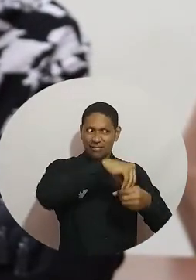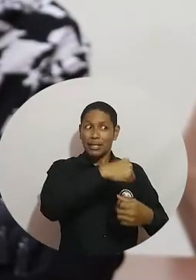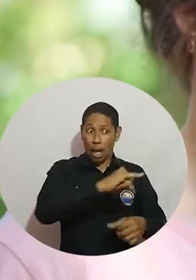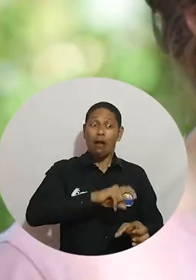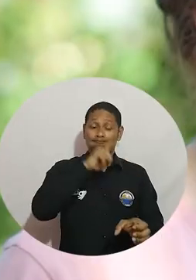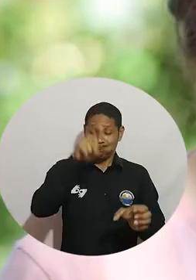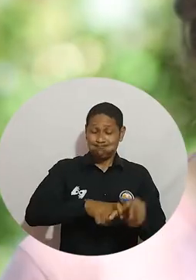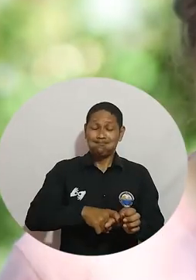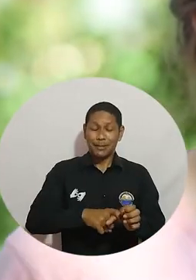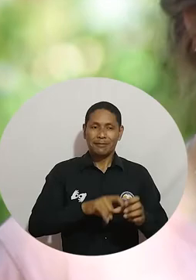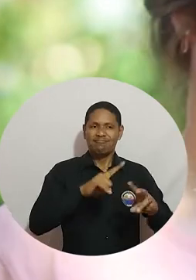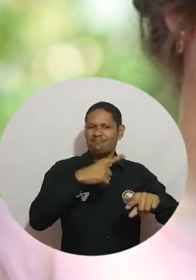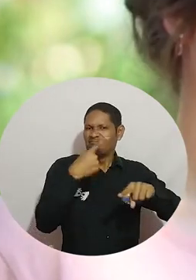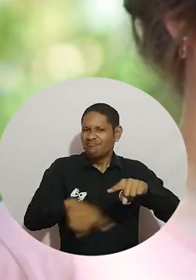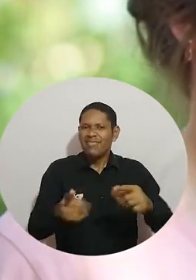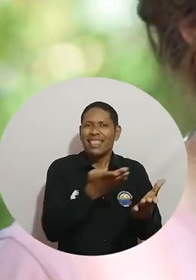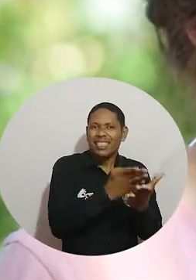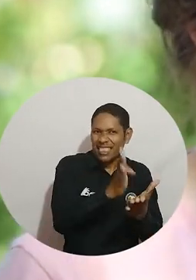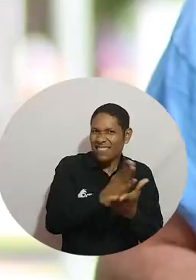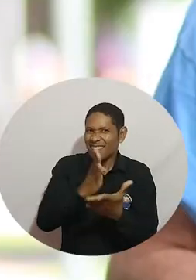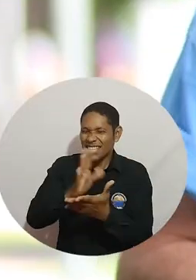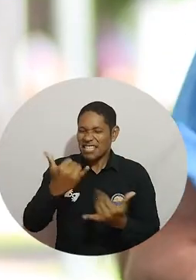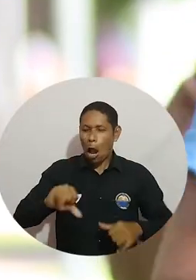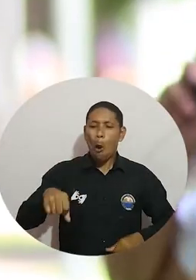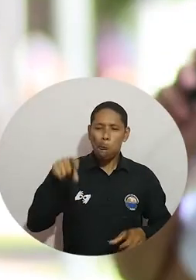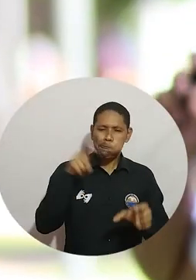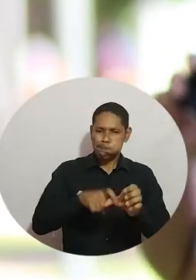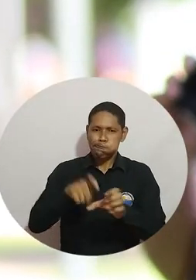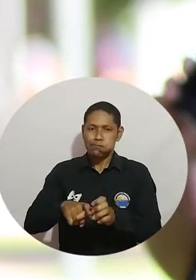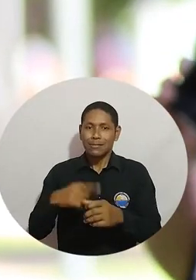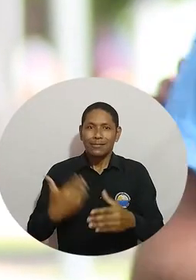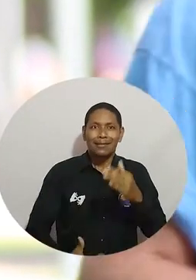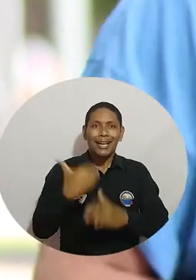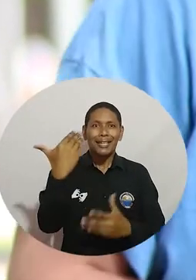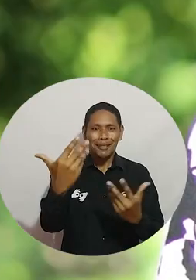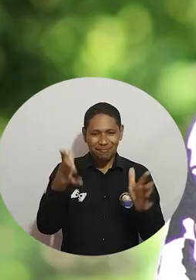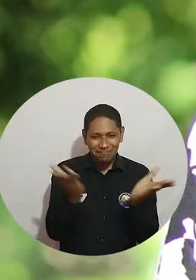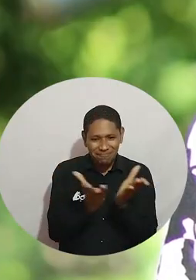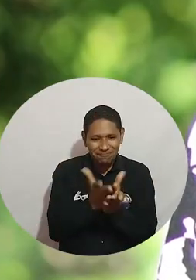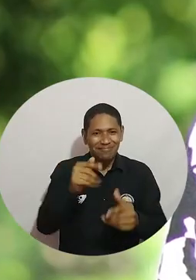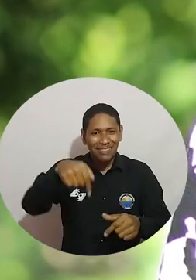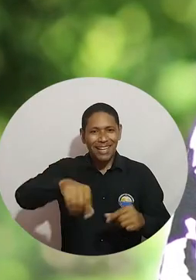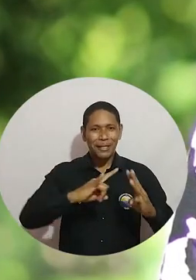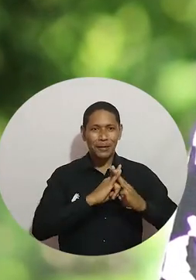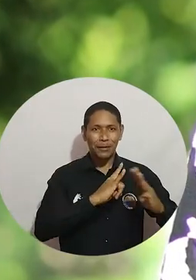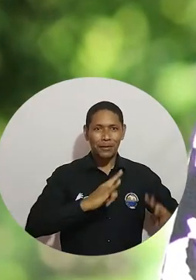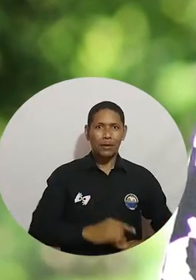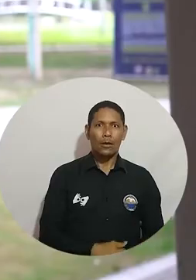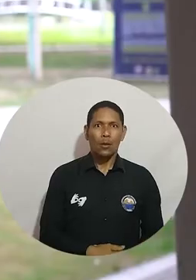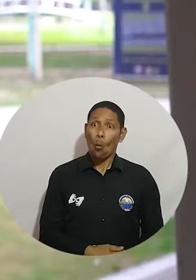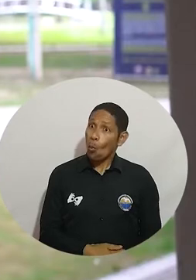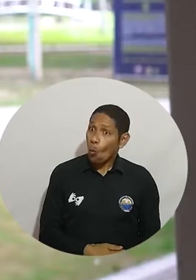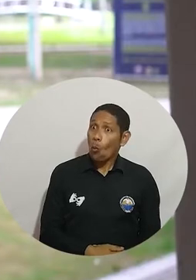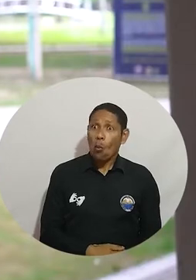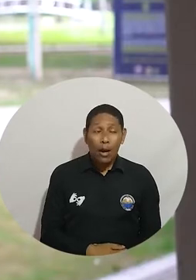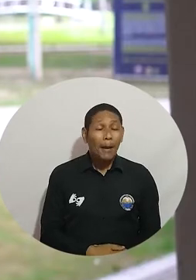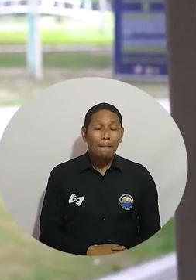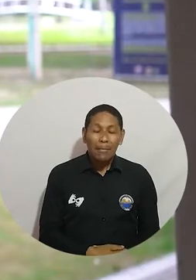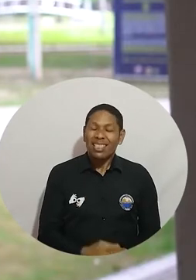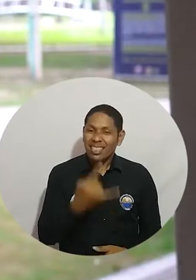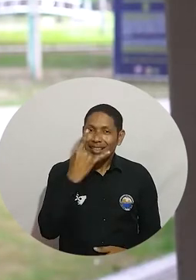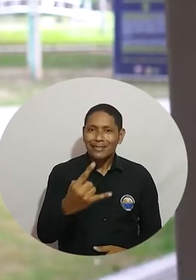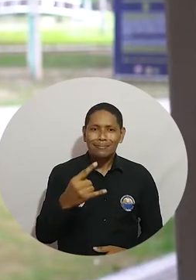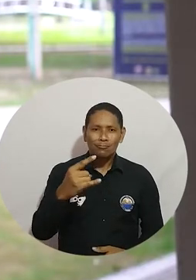realizar intercambio, que ya están matriculados en los diferentes programas y que ya ingresan a dar sus estudios pues en esta alma mater. Me interesa